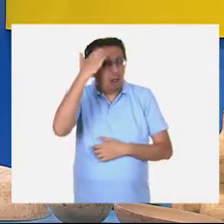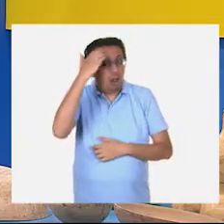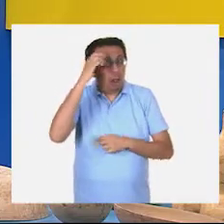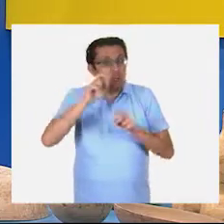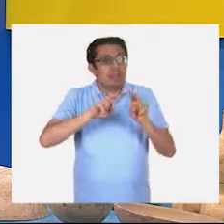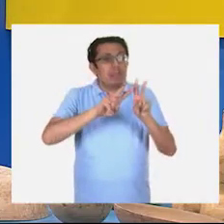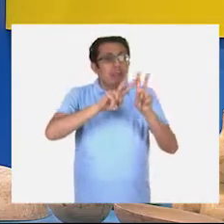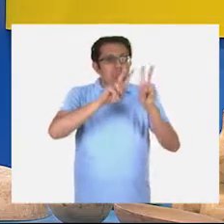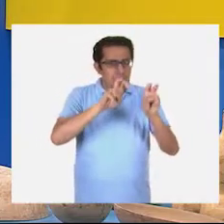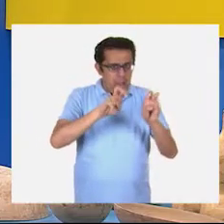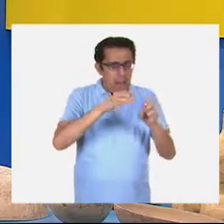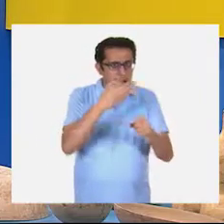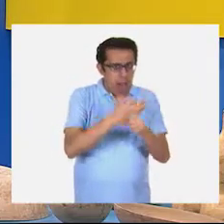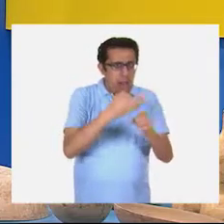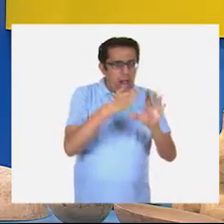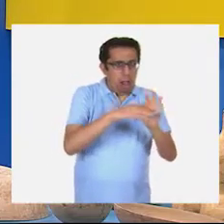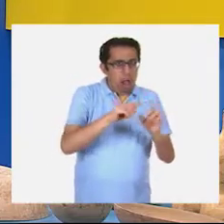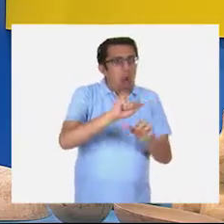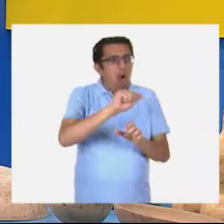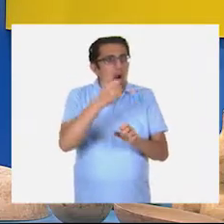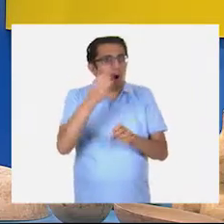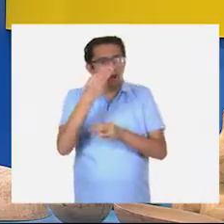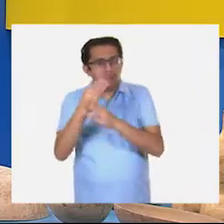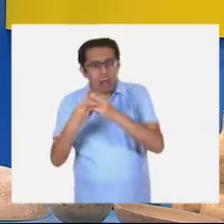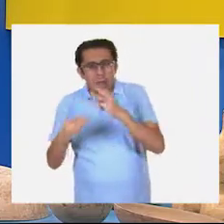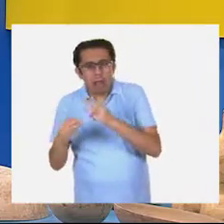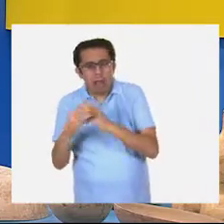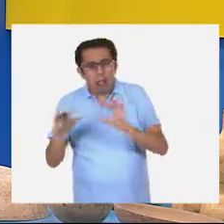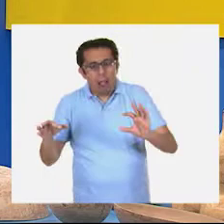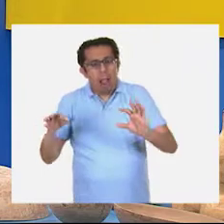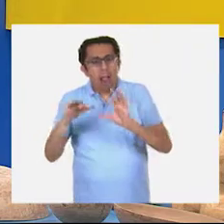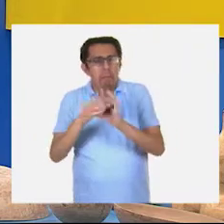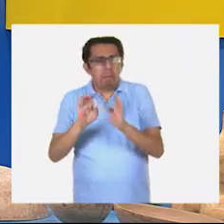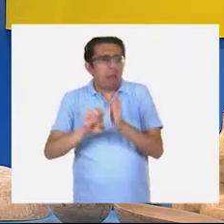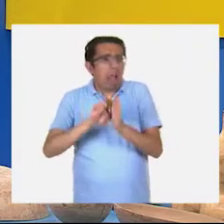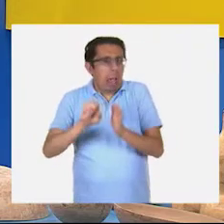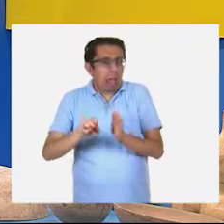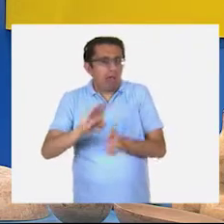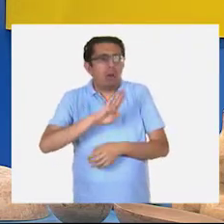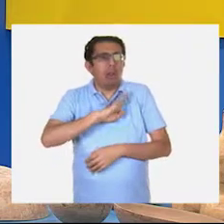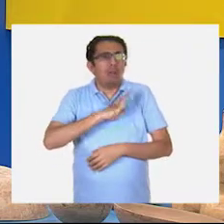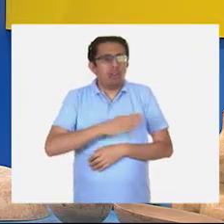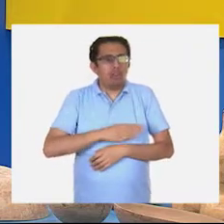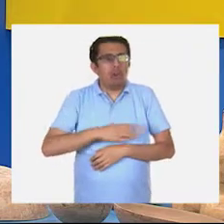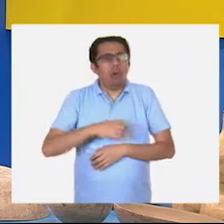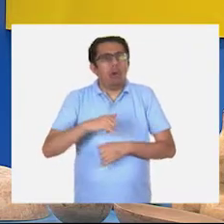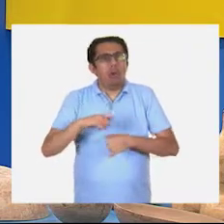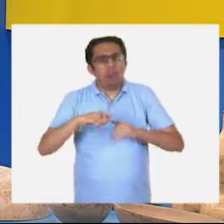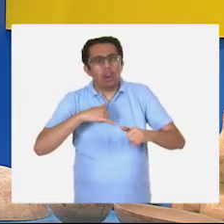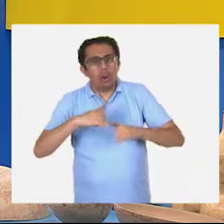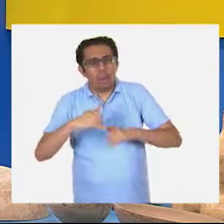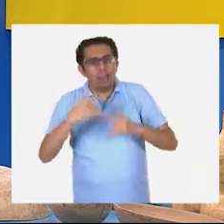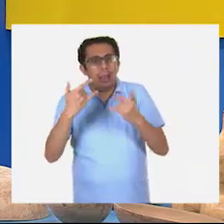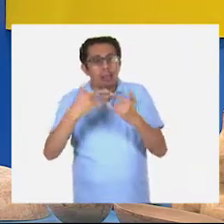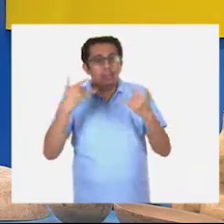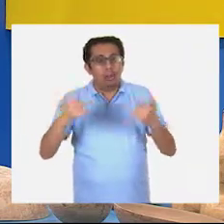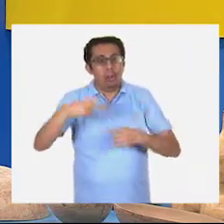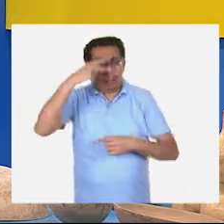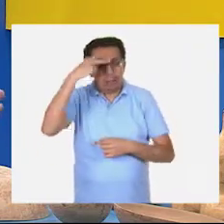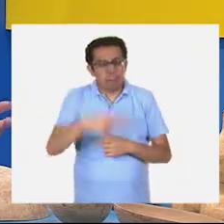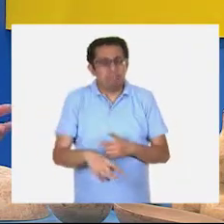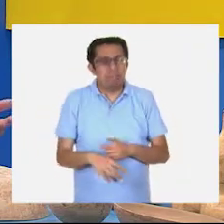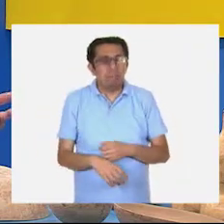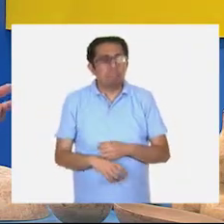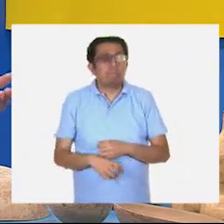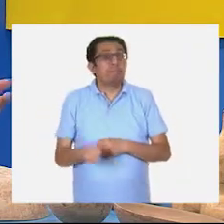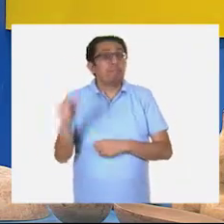tema con otras asignaturas, por ejemplo, con el español, geografía, historia de México. Pues